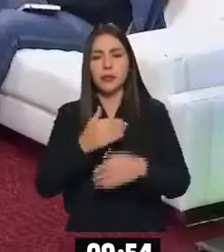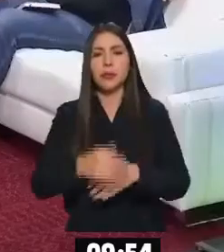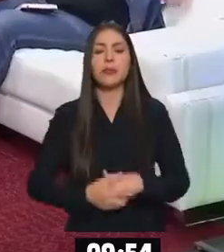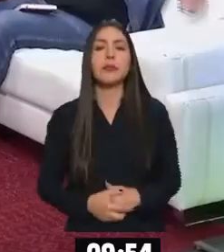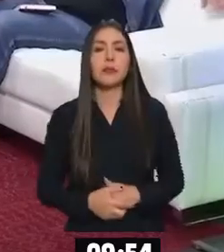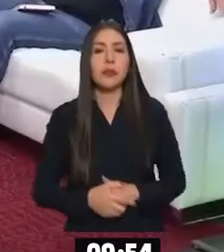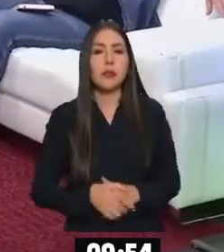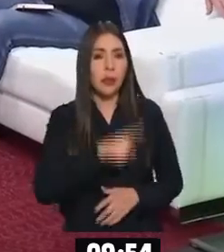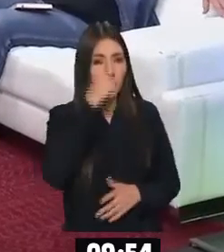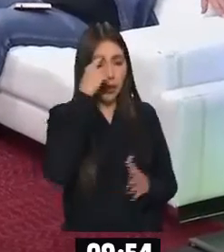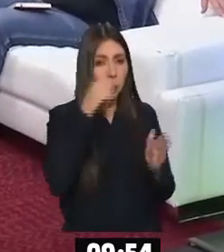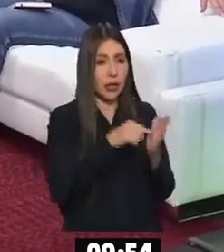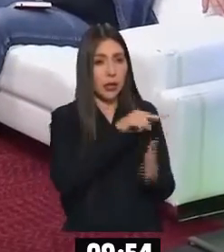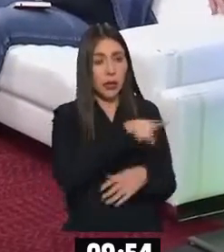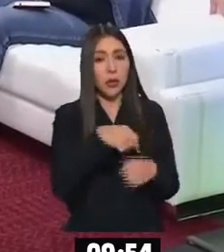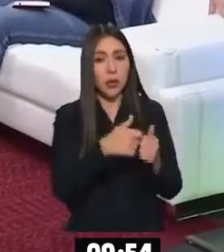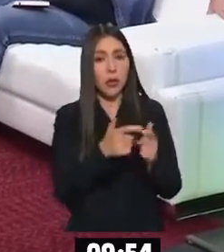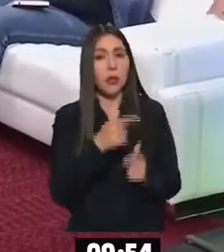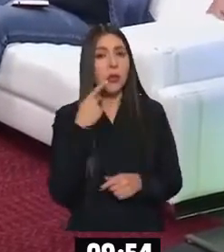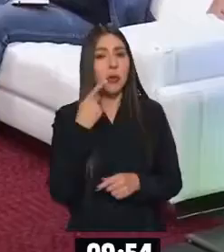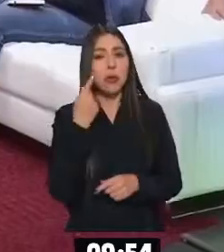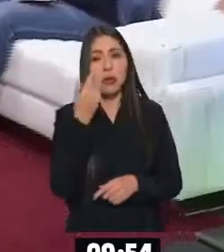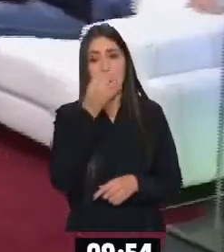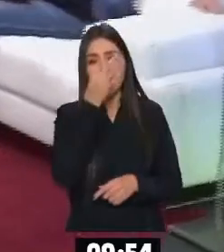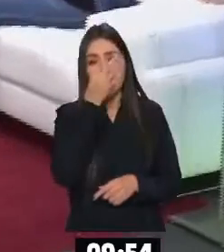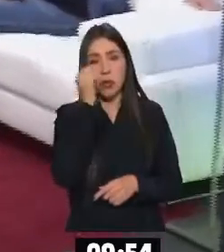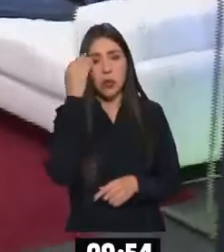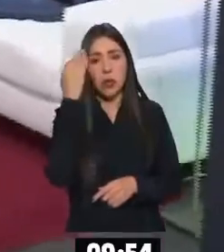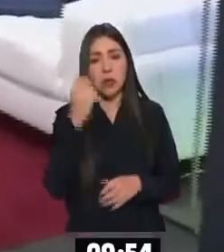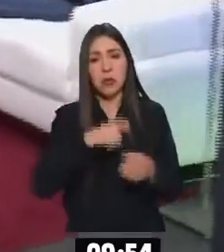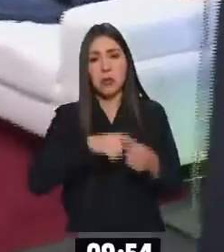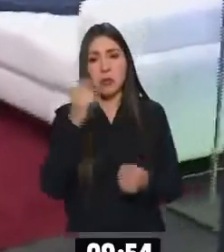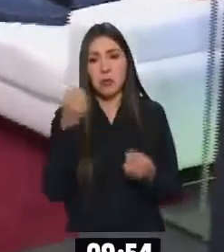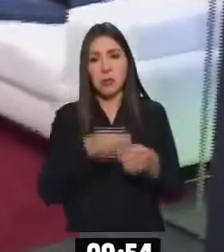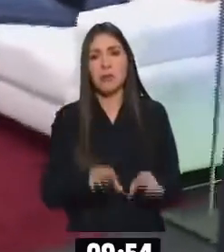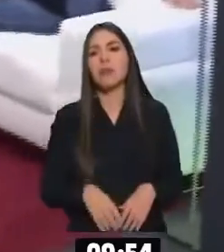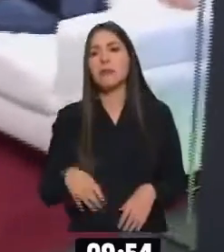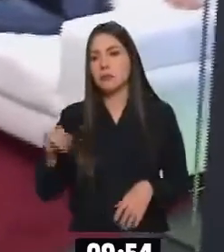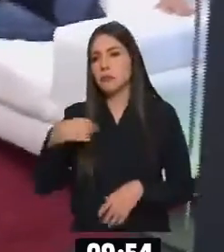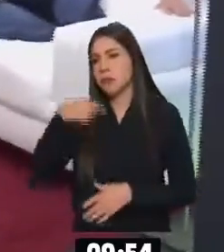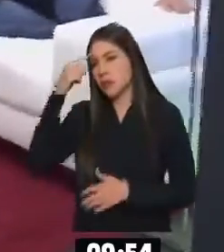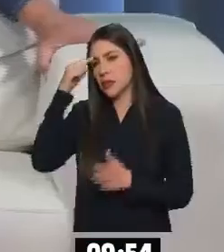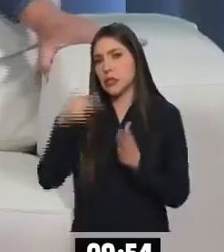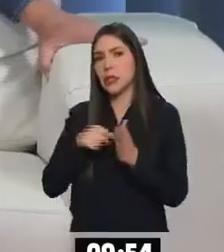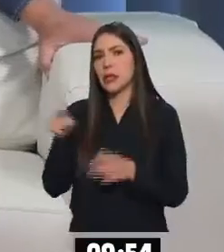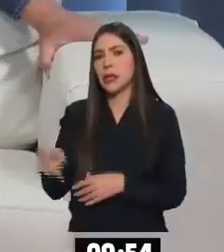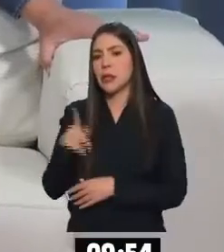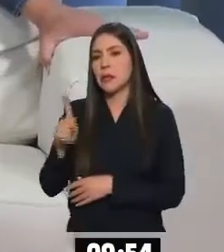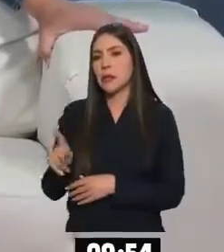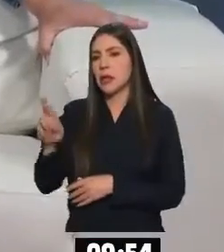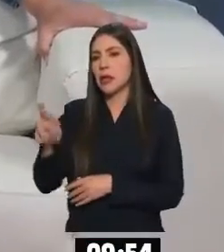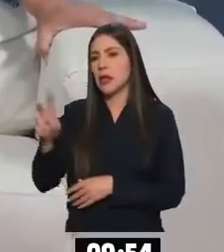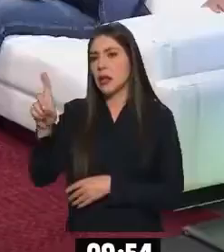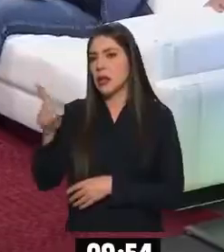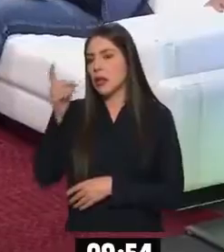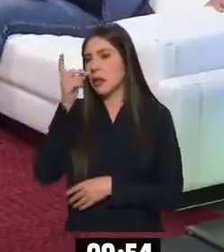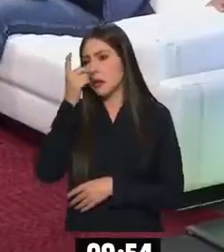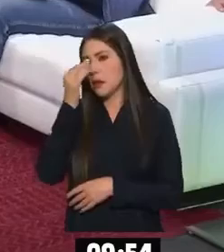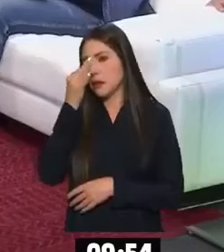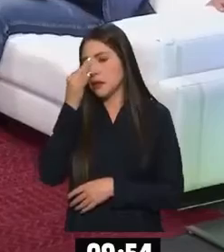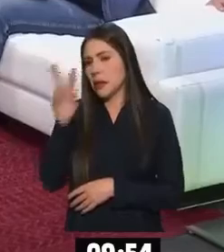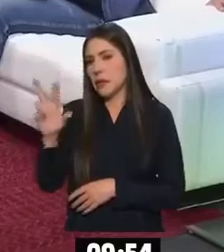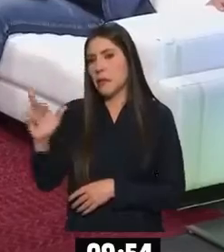tiempo alguno de estos partidos pueda perder el registro? Sí, sin duda, ¿no? Yo creo que el PRD está a punto. El PRD está- hasta bomba Está- cayó. Hasta bomba le a cayó.